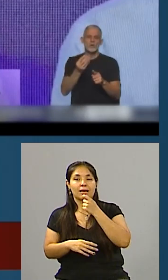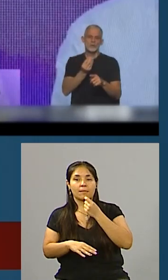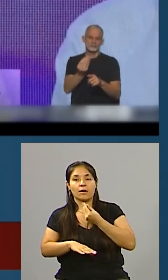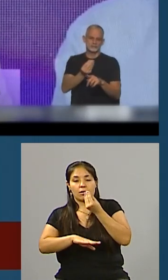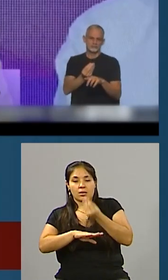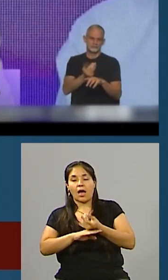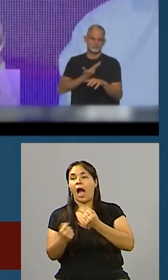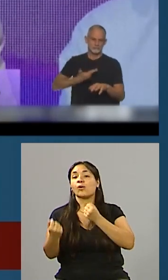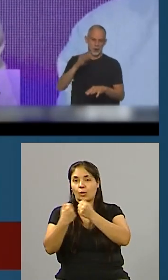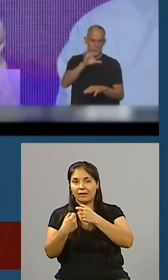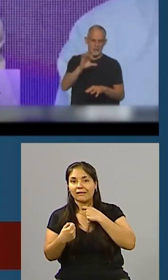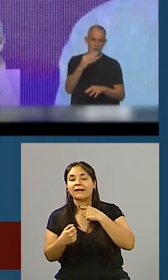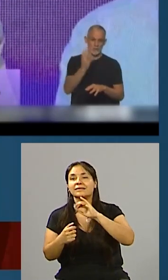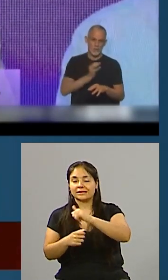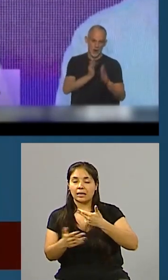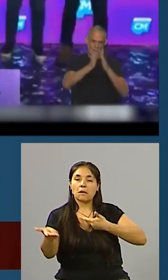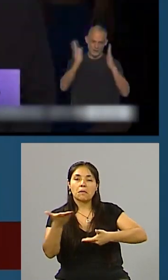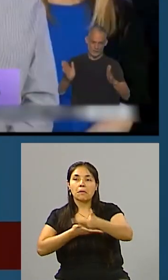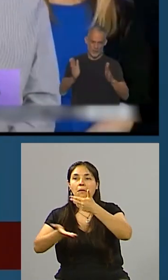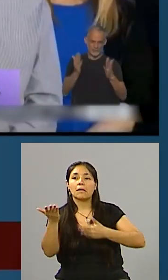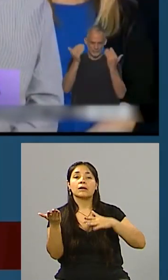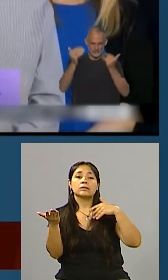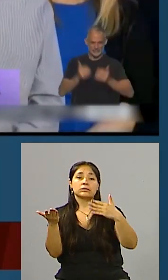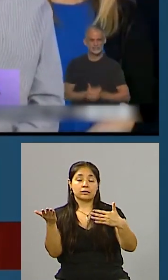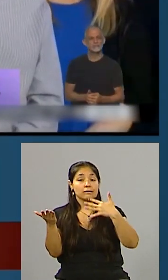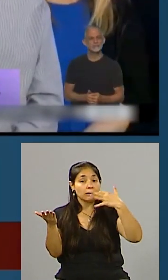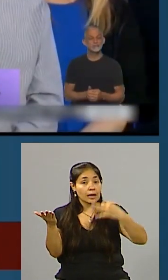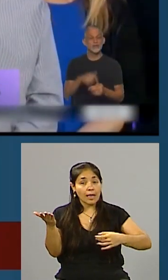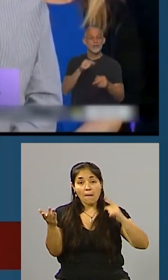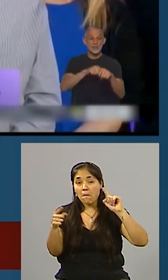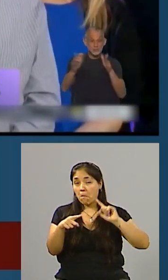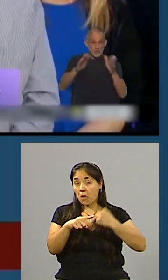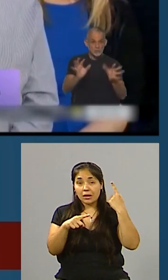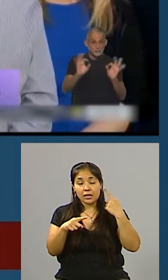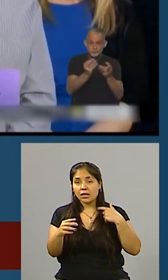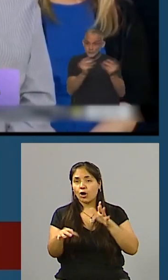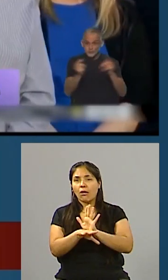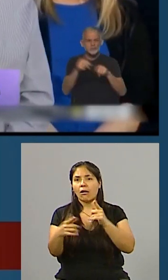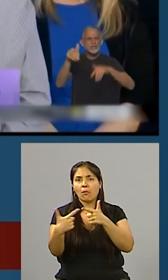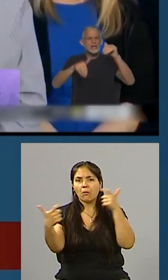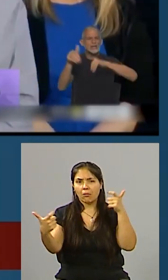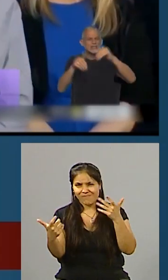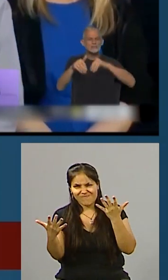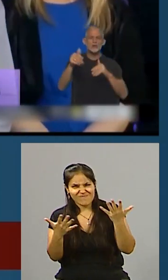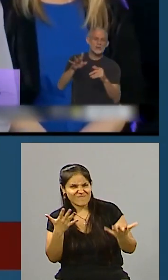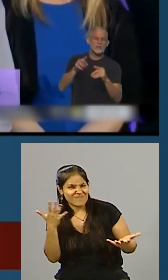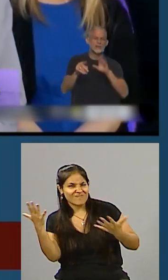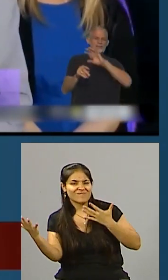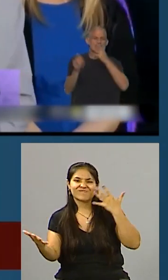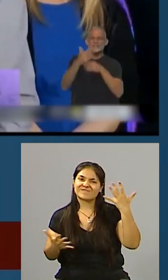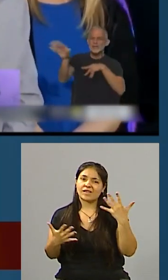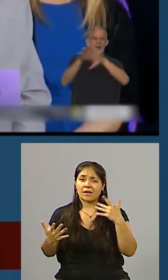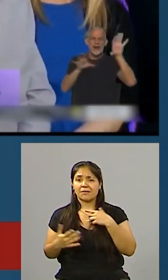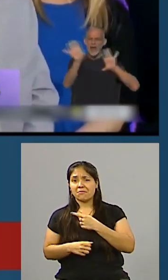gestos acuerdistas y, por otro lado, desde lo estrictamente partidario, ser oposición, ¿no? O